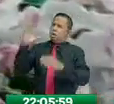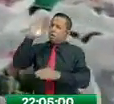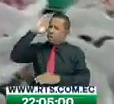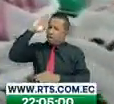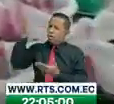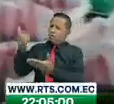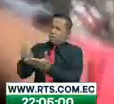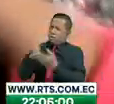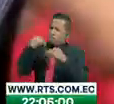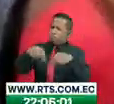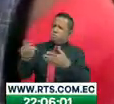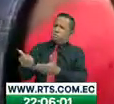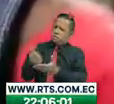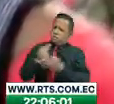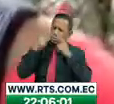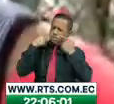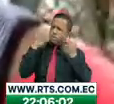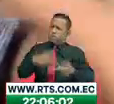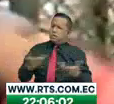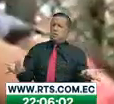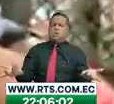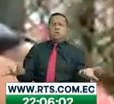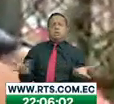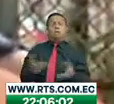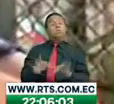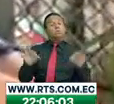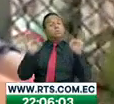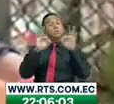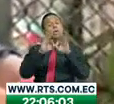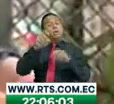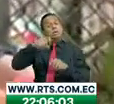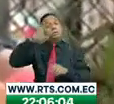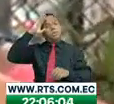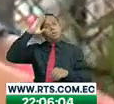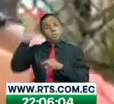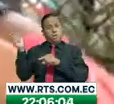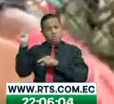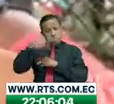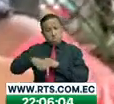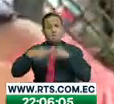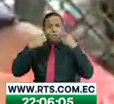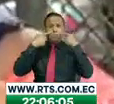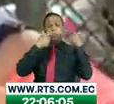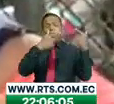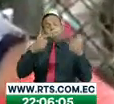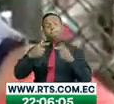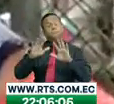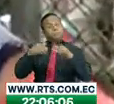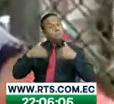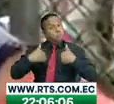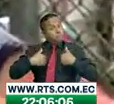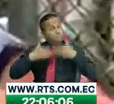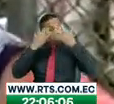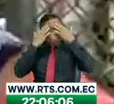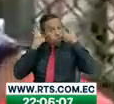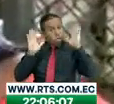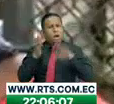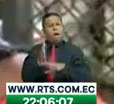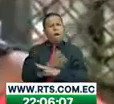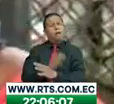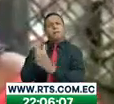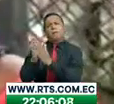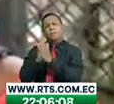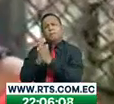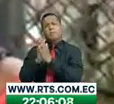está funcionando. Presencia policial sería bueno, pero usted sabe que, no sé, digo yo, porque le hemos pedido tanto que